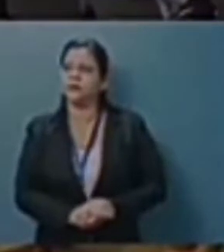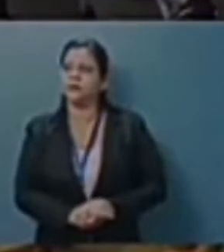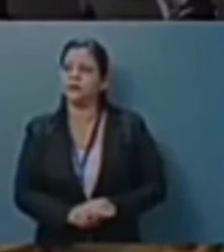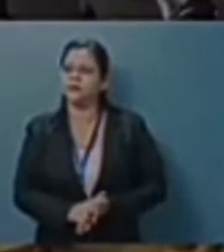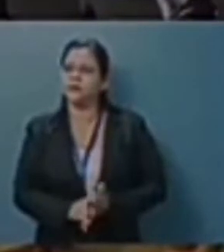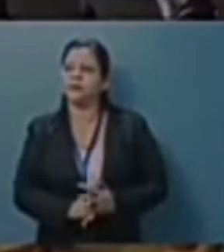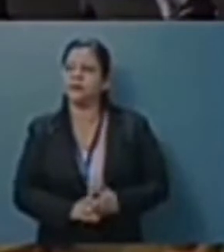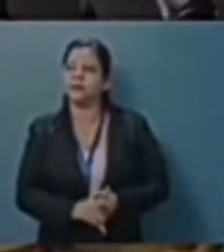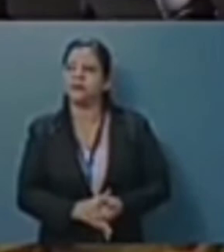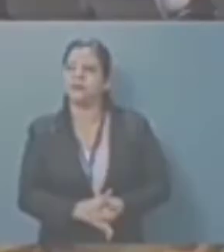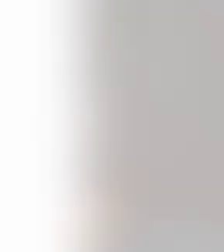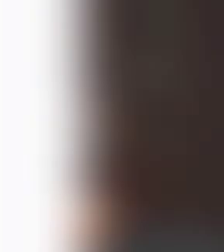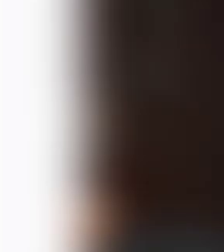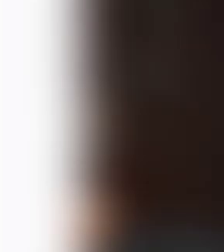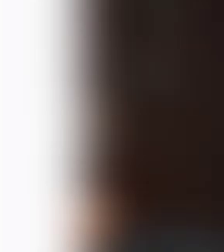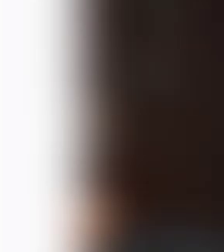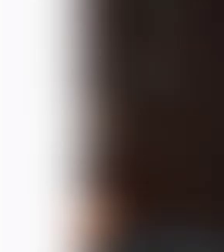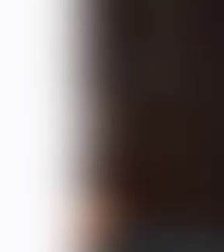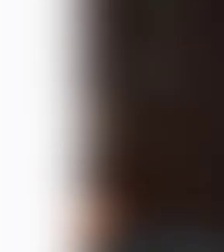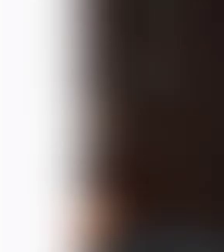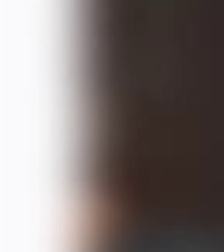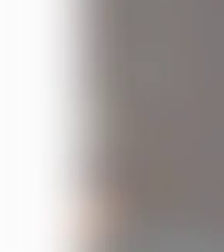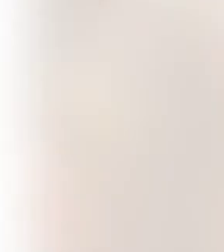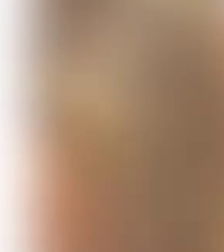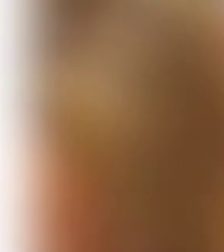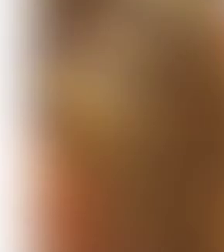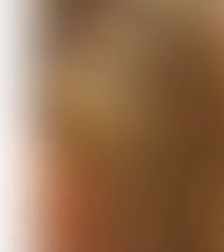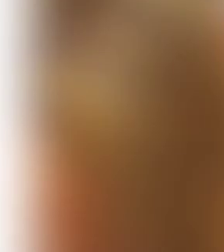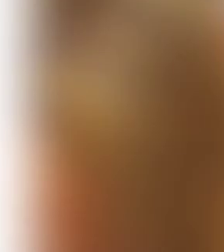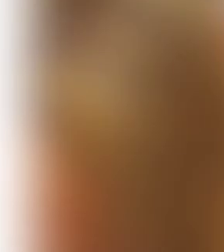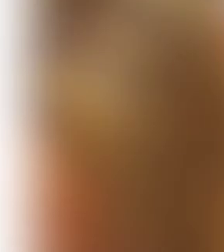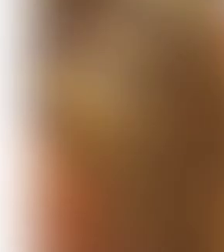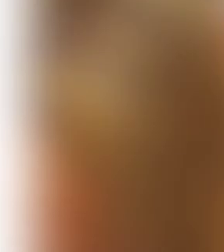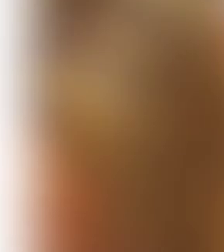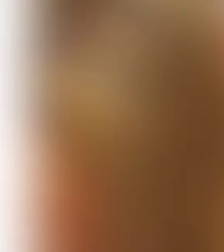ha gustado este video, dale like y compártelo.